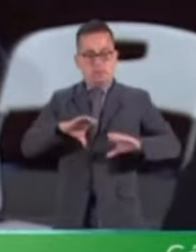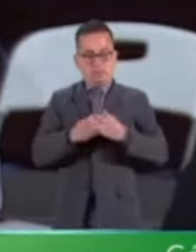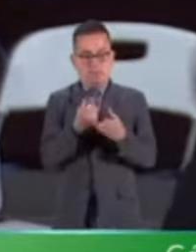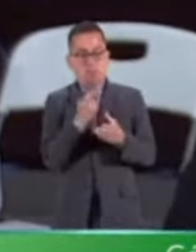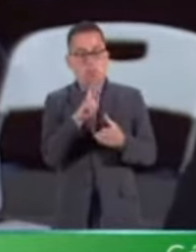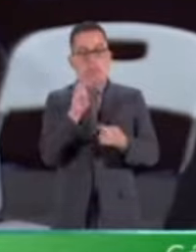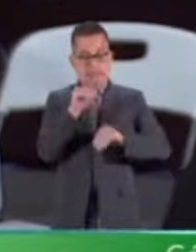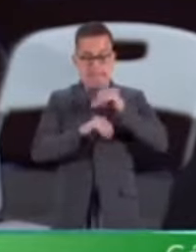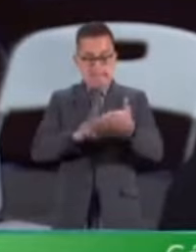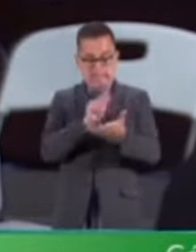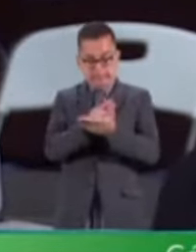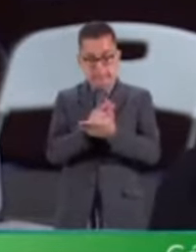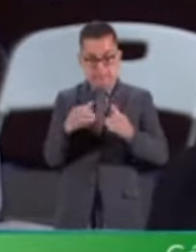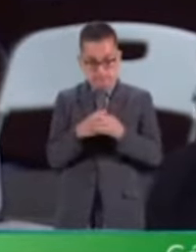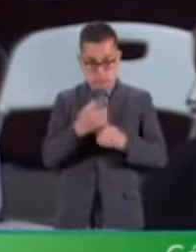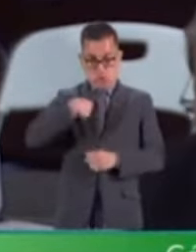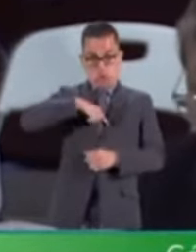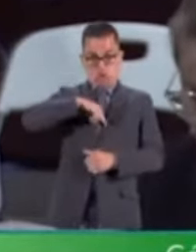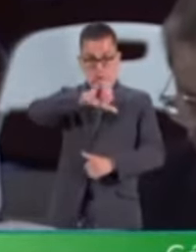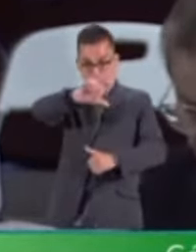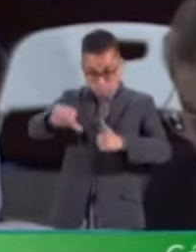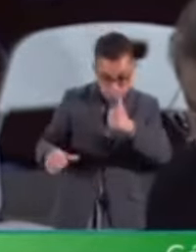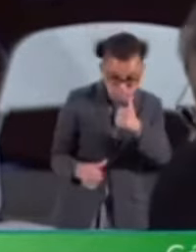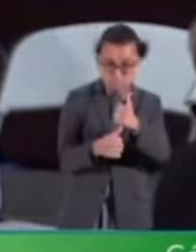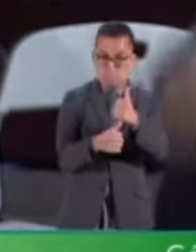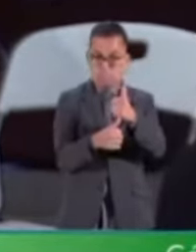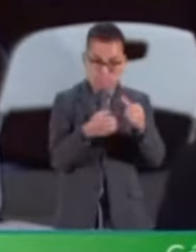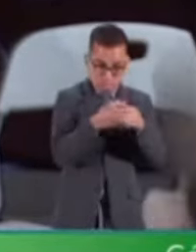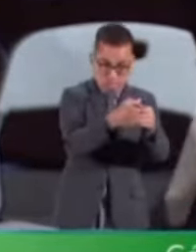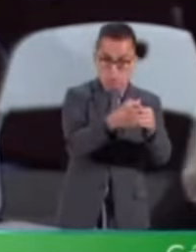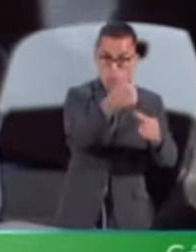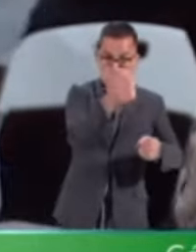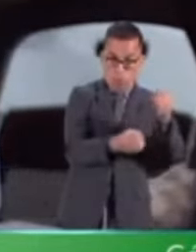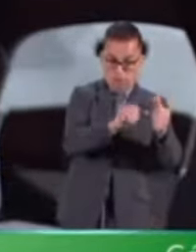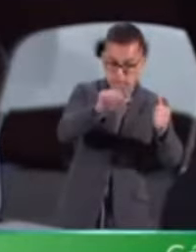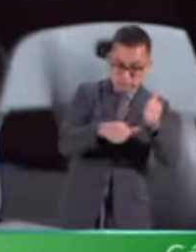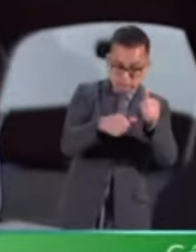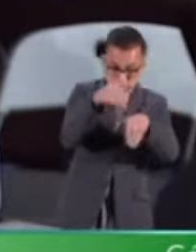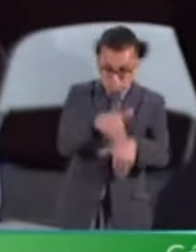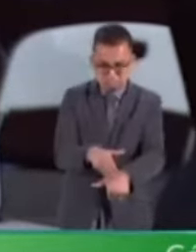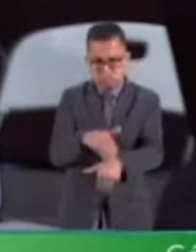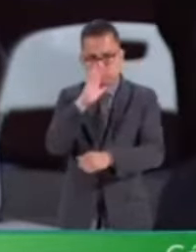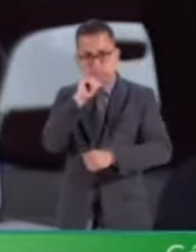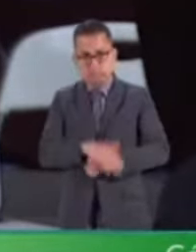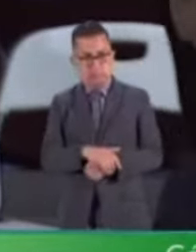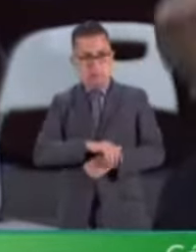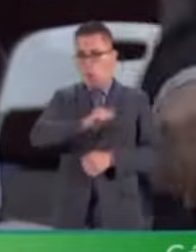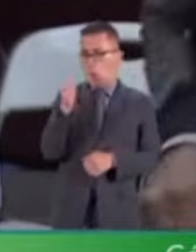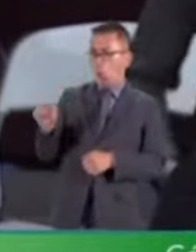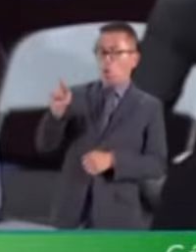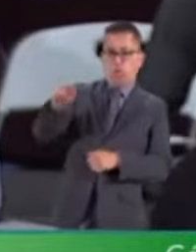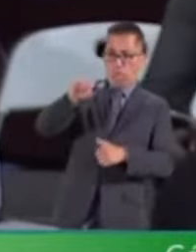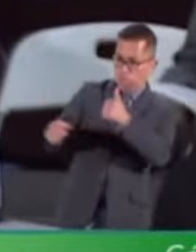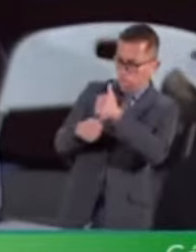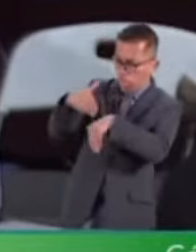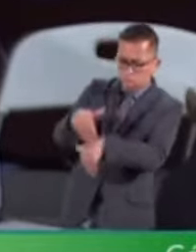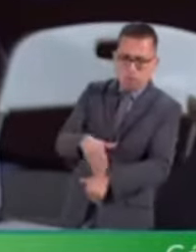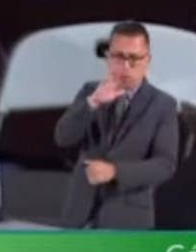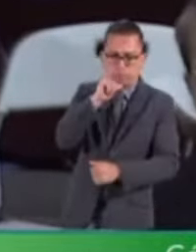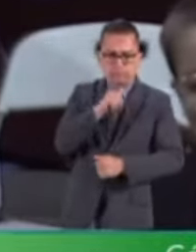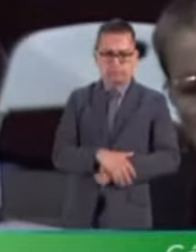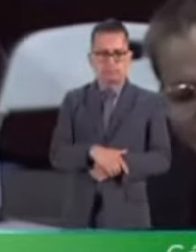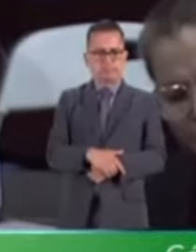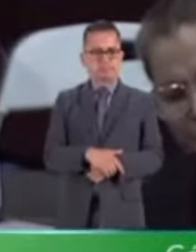legislativo no puede someterse a ningún juez ni autoridad distinta a nuestra soberanía.